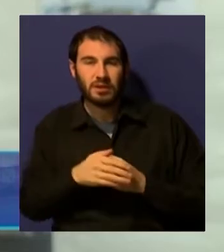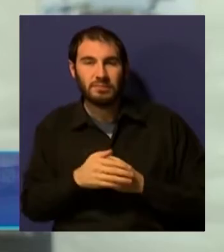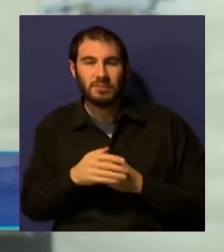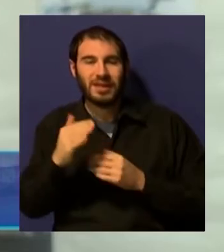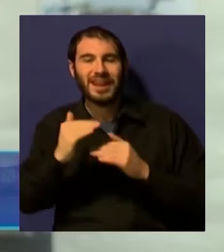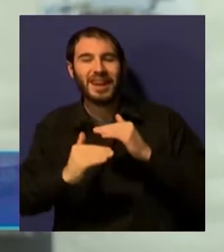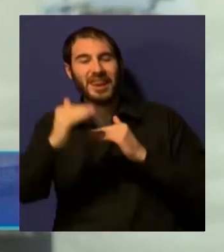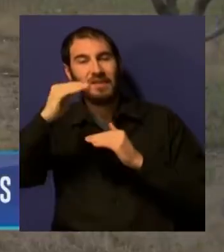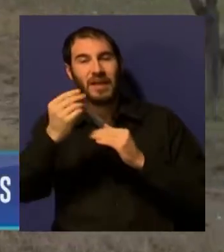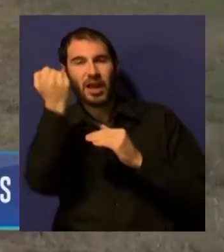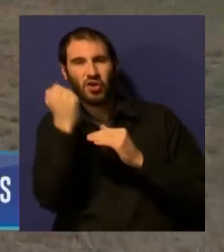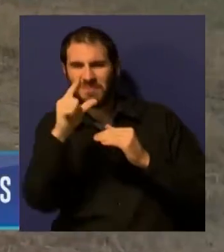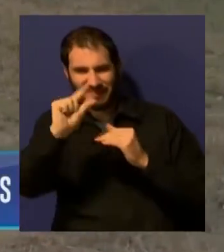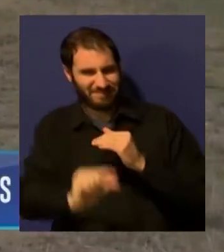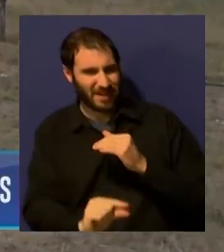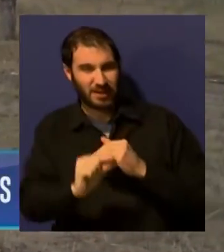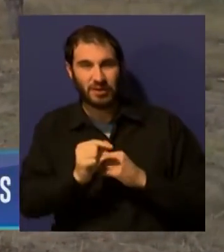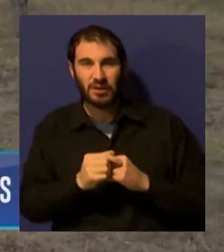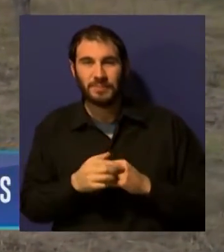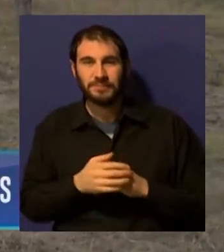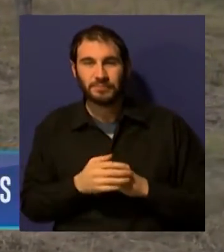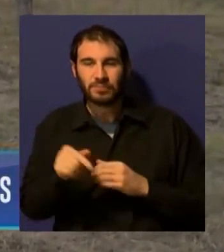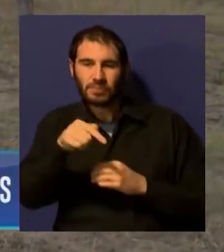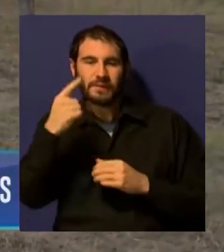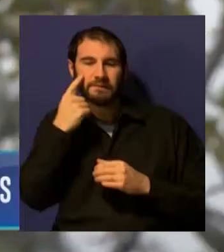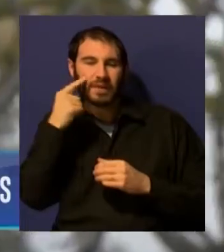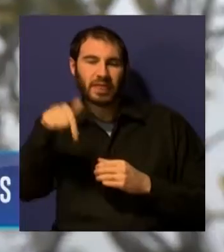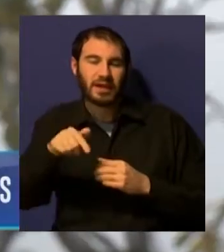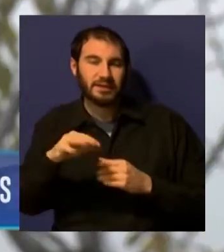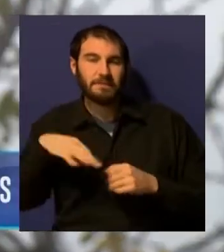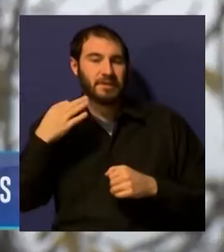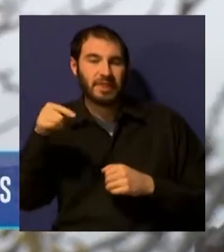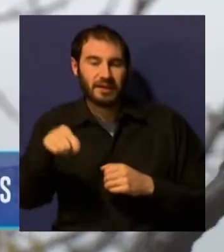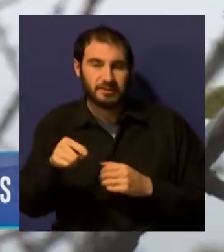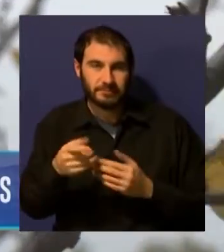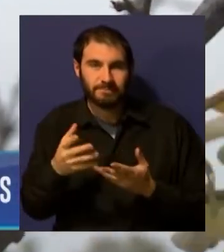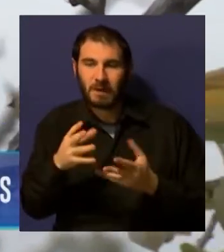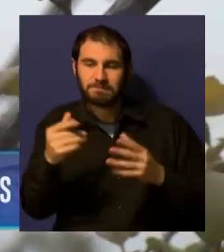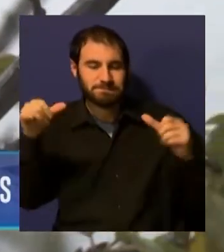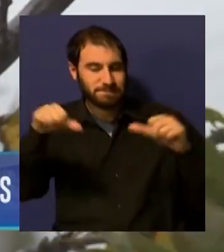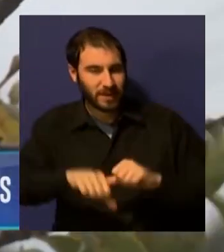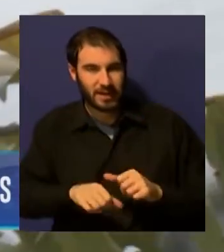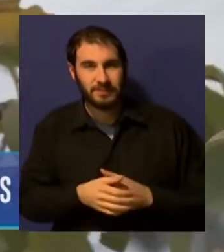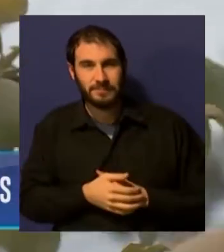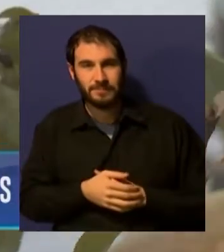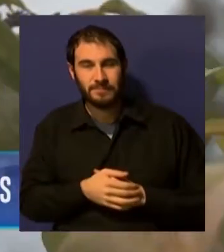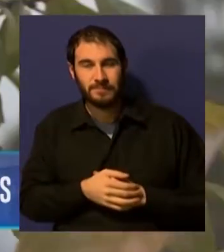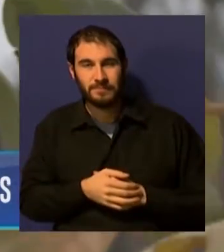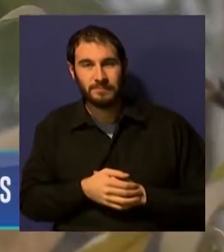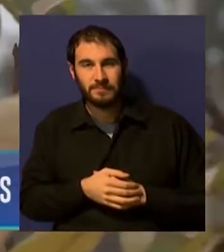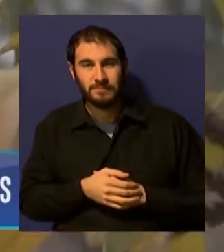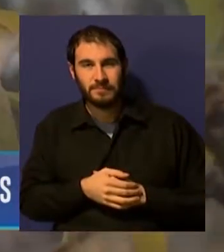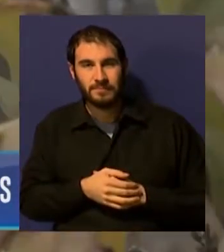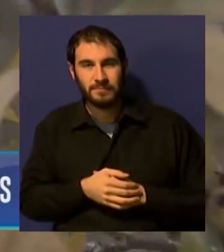nivel económico bajo, con condiciones de vida bastante deterioradas, por decirlo de alguna manera.